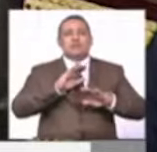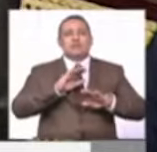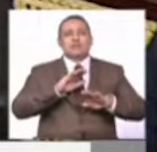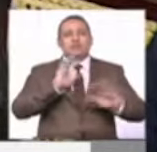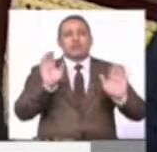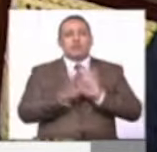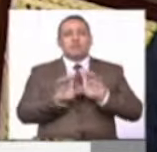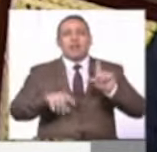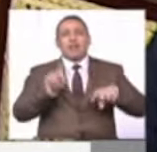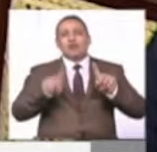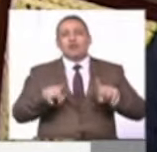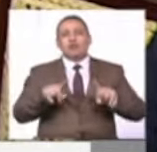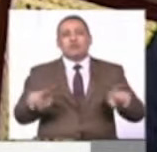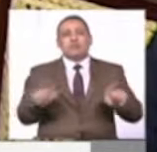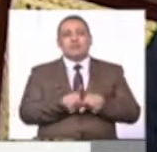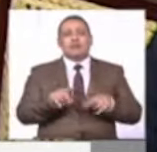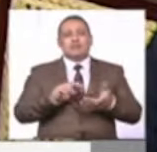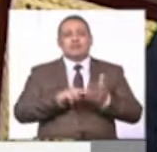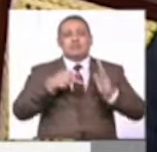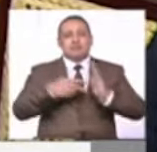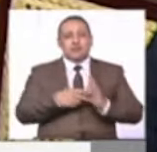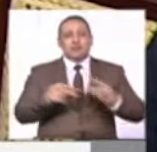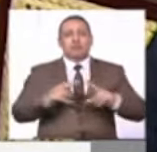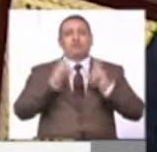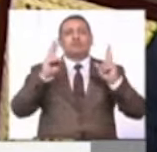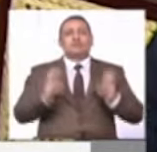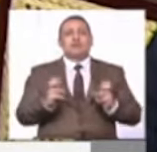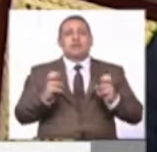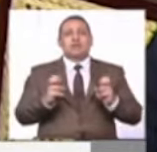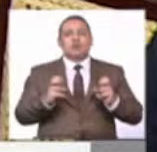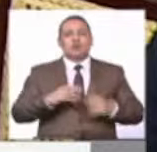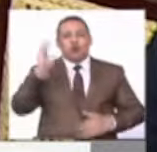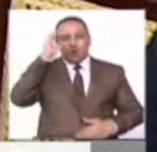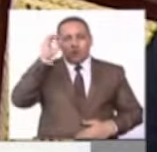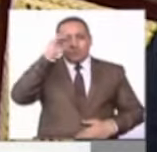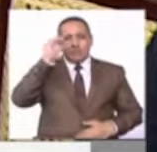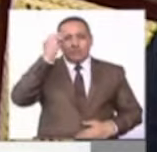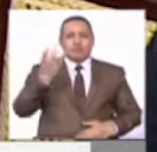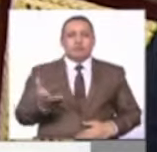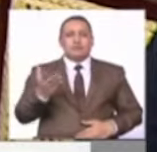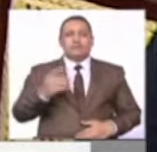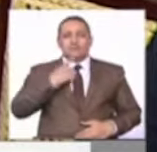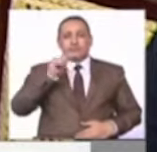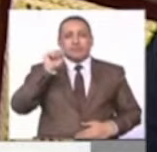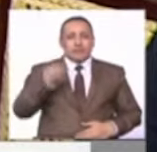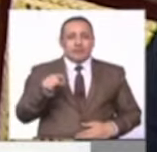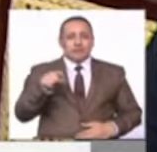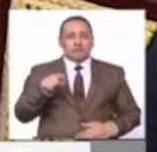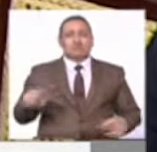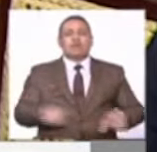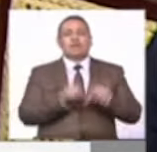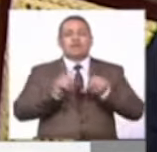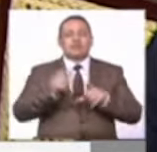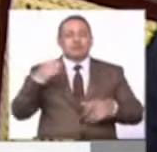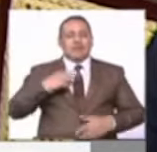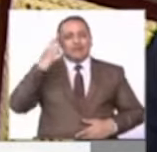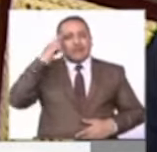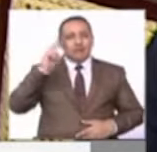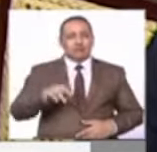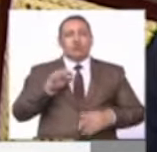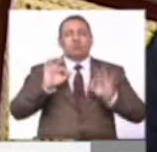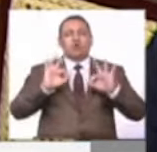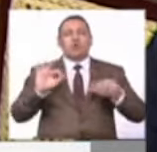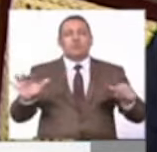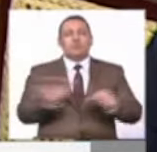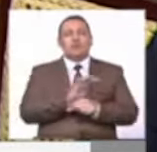para constituye un tema opinable y eso es razón suficiente